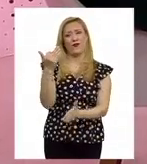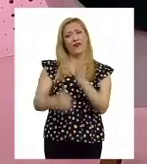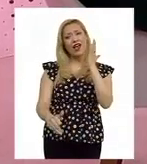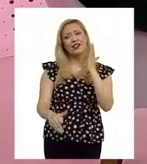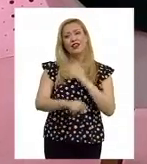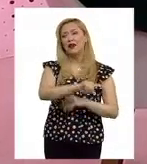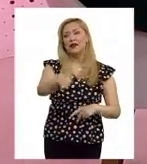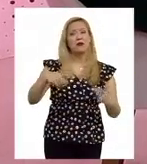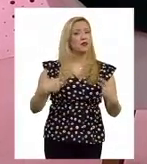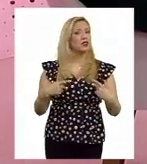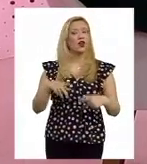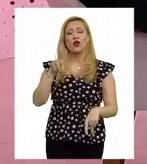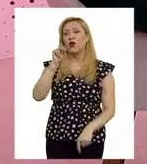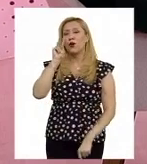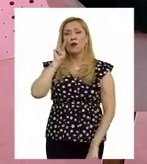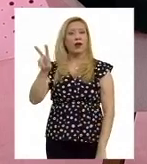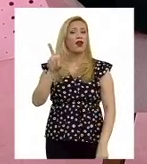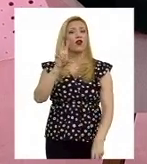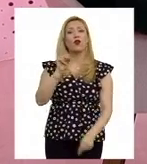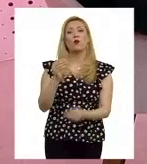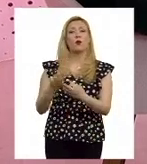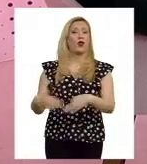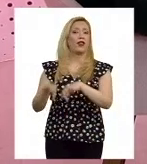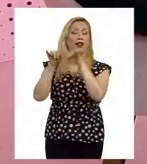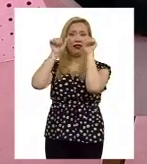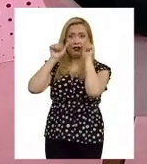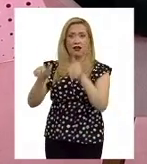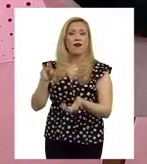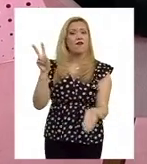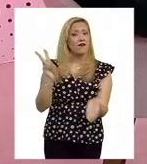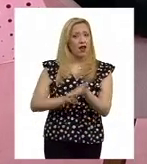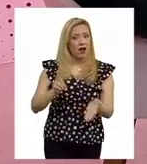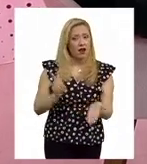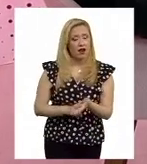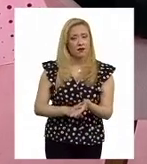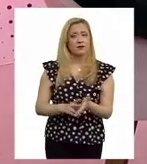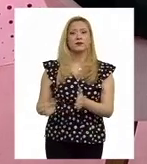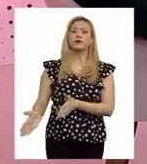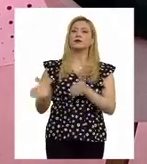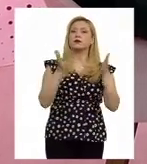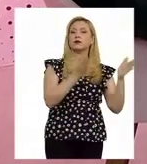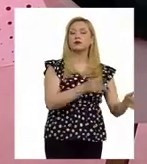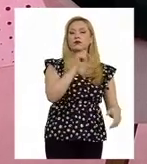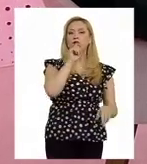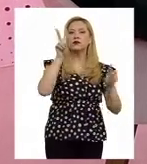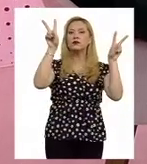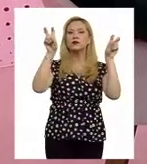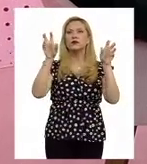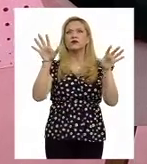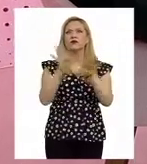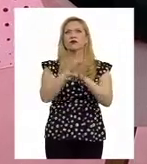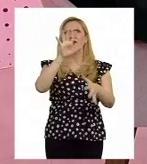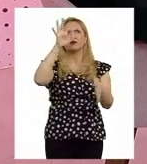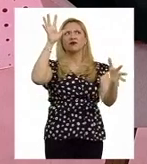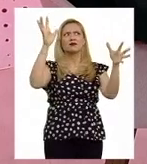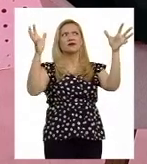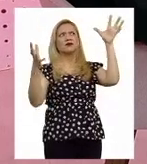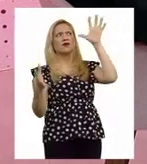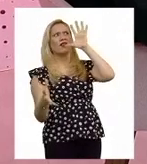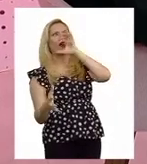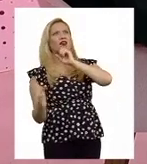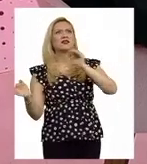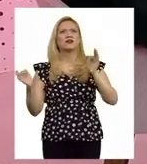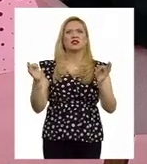están valorando. Y lo otro es, también tenemos que entender que en cuestiones ambientales, en temas de cambio climático, en temas de